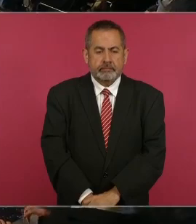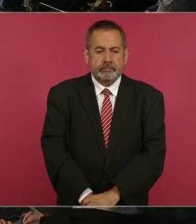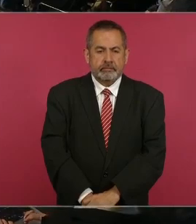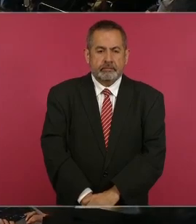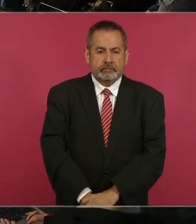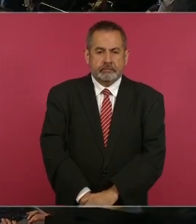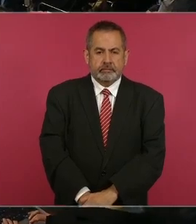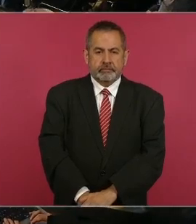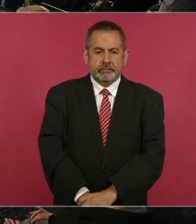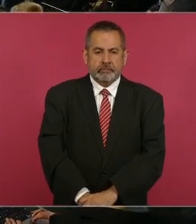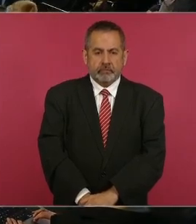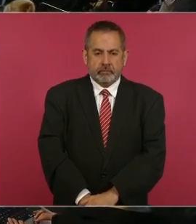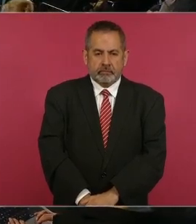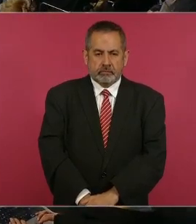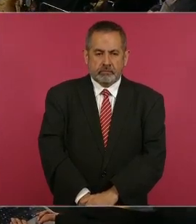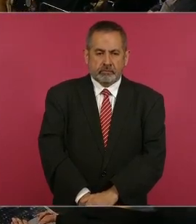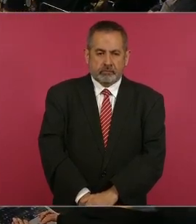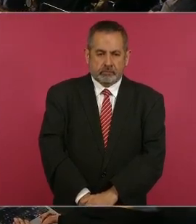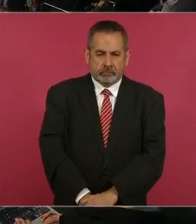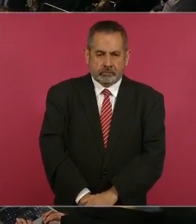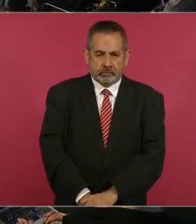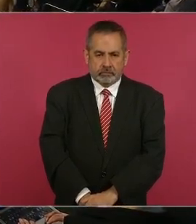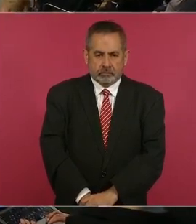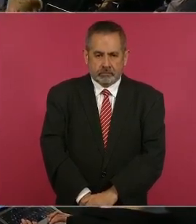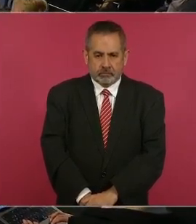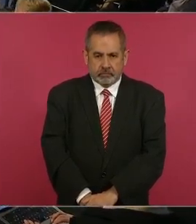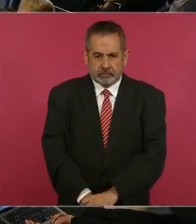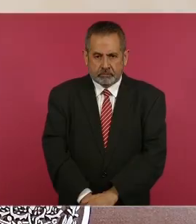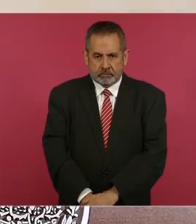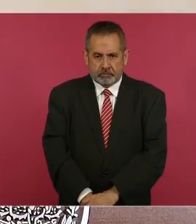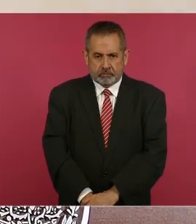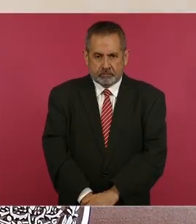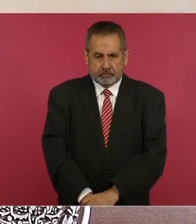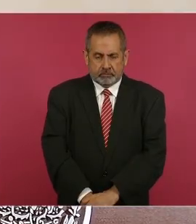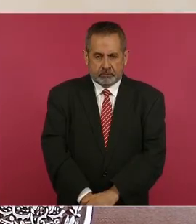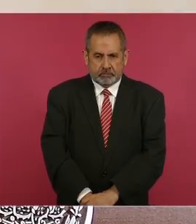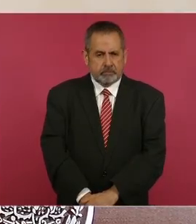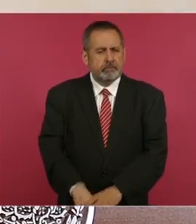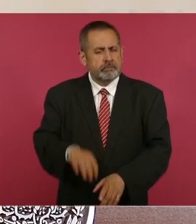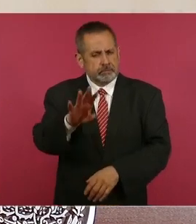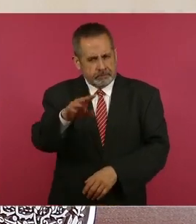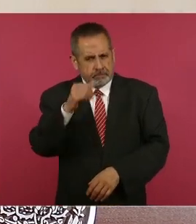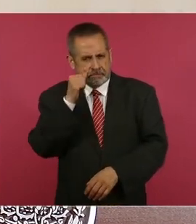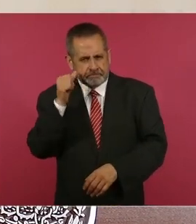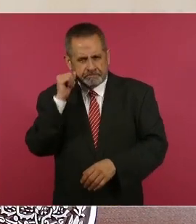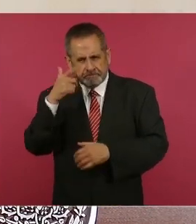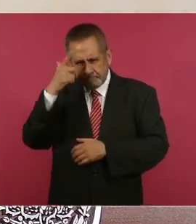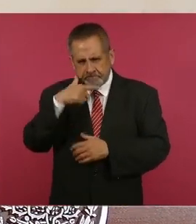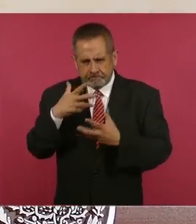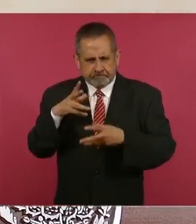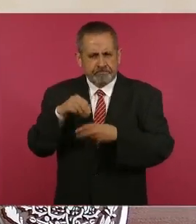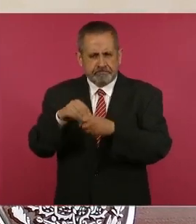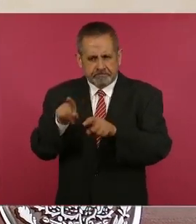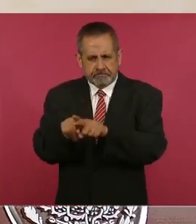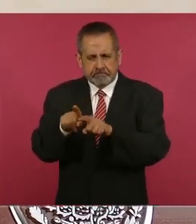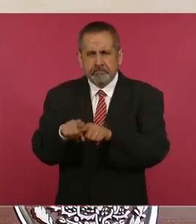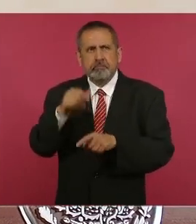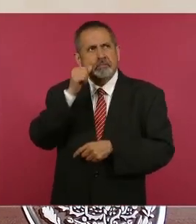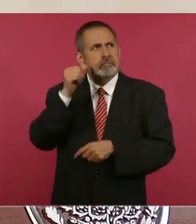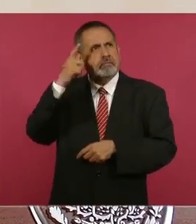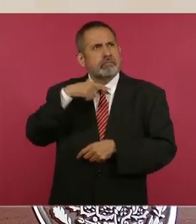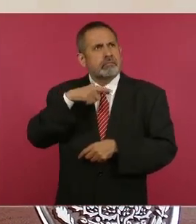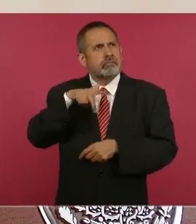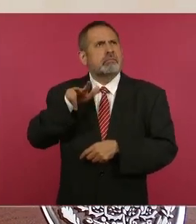que ya incluyeron. Ah, ya estaría incluido. Yo creo, sí, porque ayer en la noche fueron